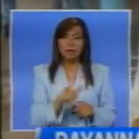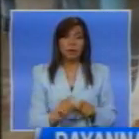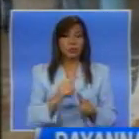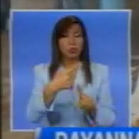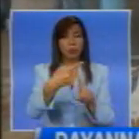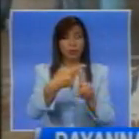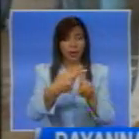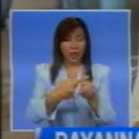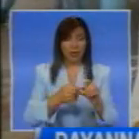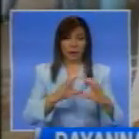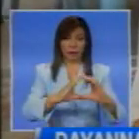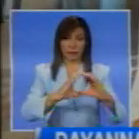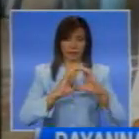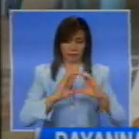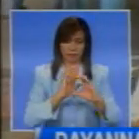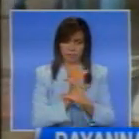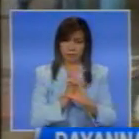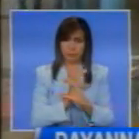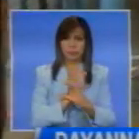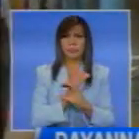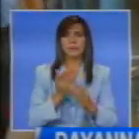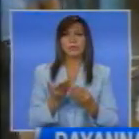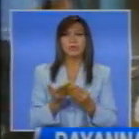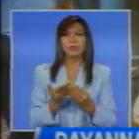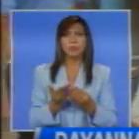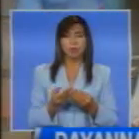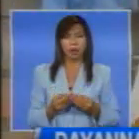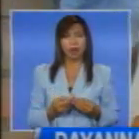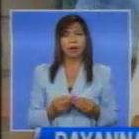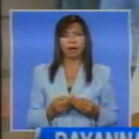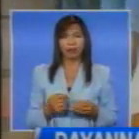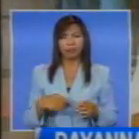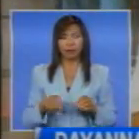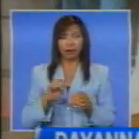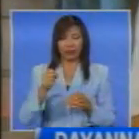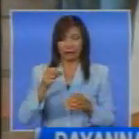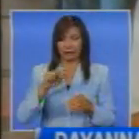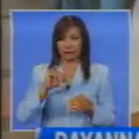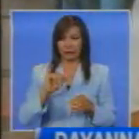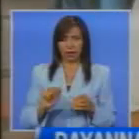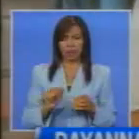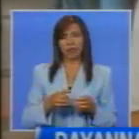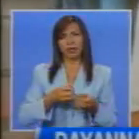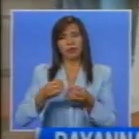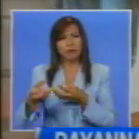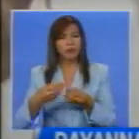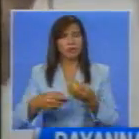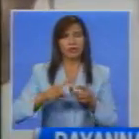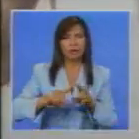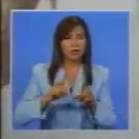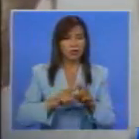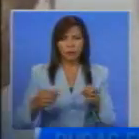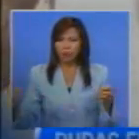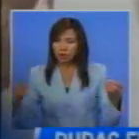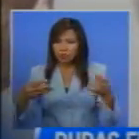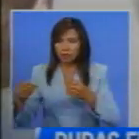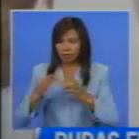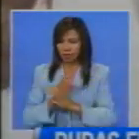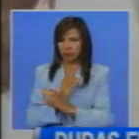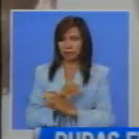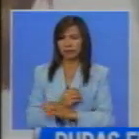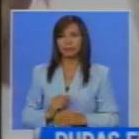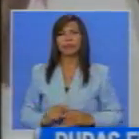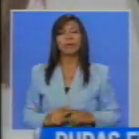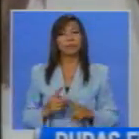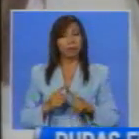persona, calculados y comprobados a través del cruce de información con el SRI y con otras instituciones. Pero hay parámetros que hay que tomar